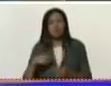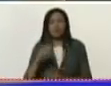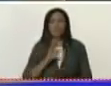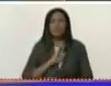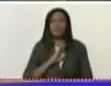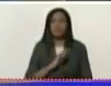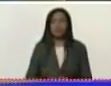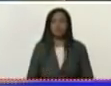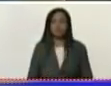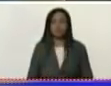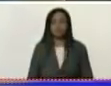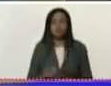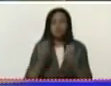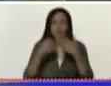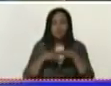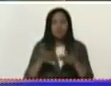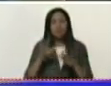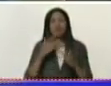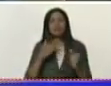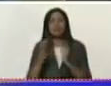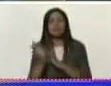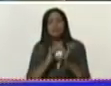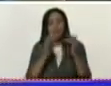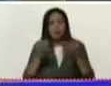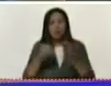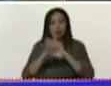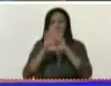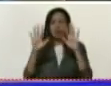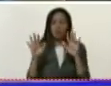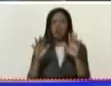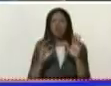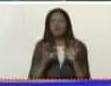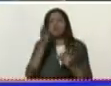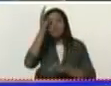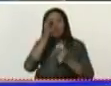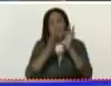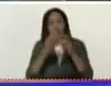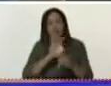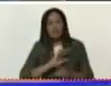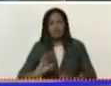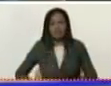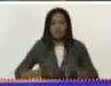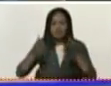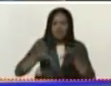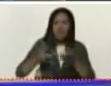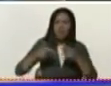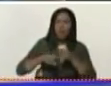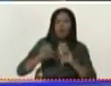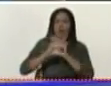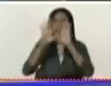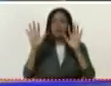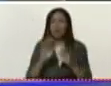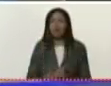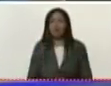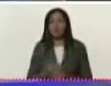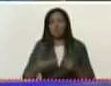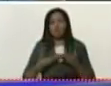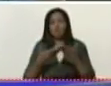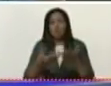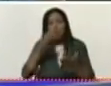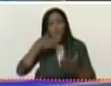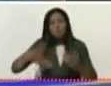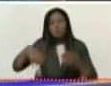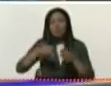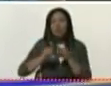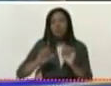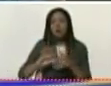que nuestro mensaje cristiano está muy claro, nuestra fe cristiana está muy clara. Y le pido a nuestro pueblo